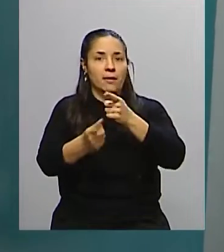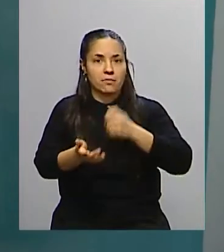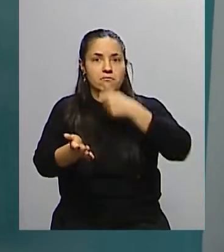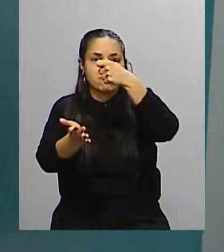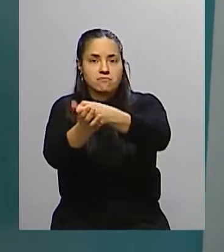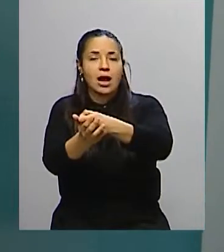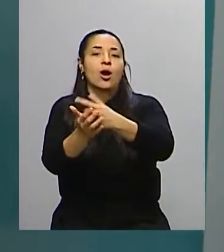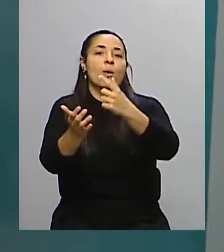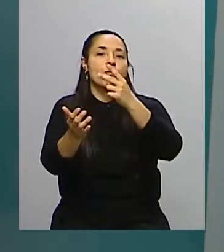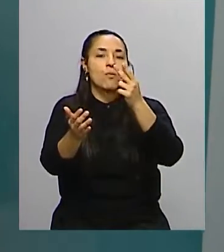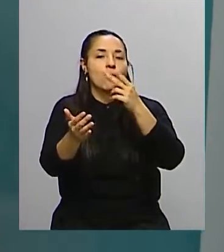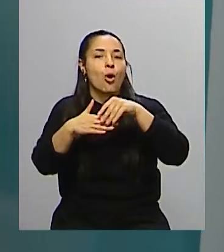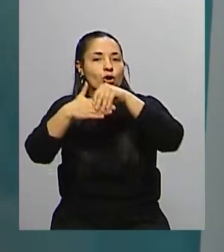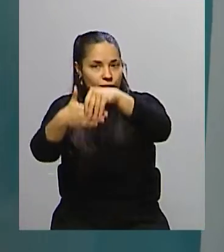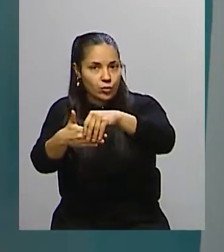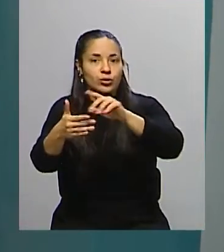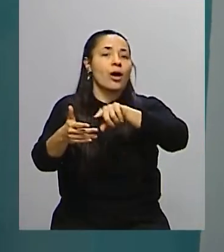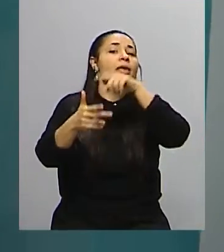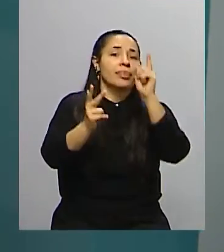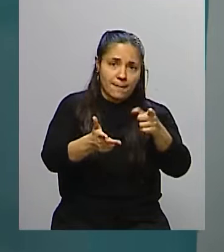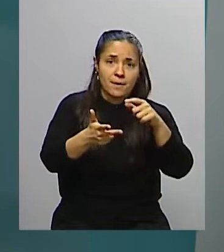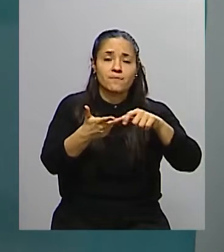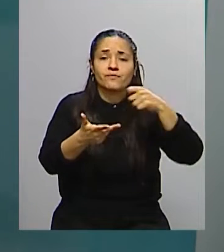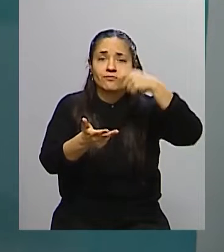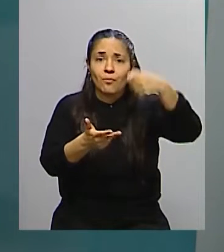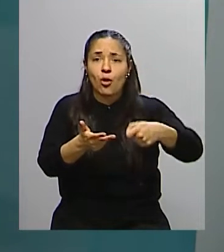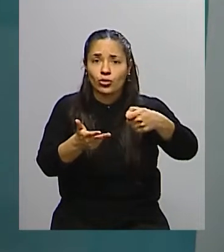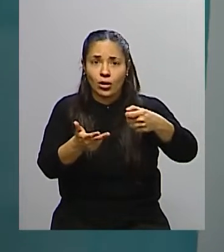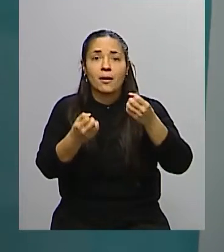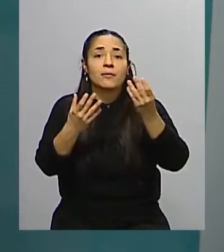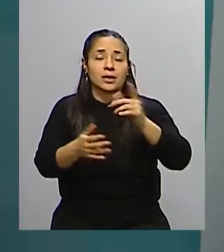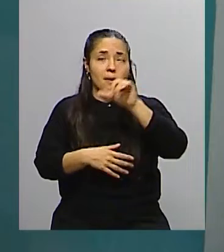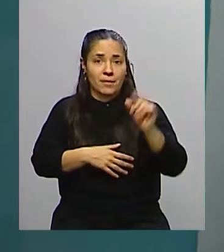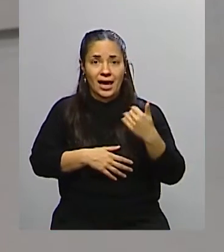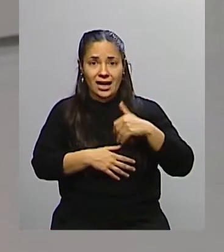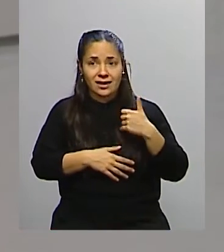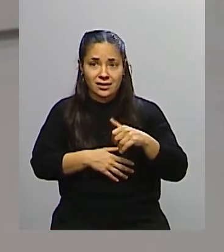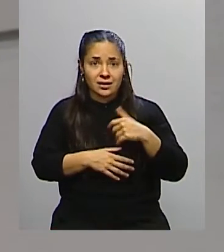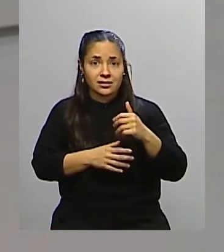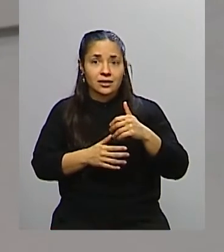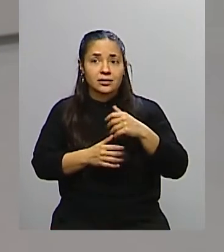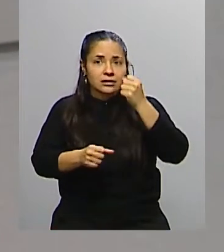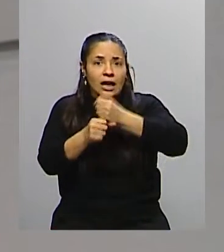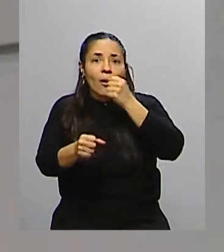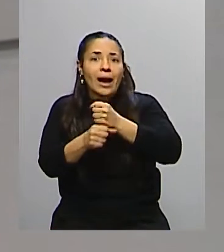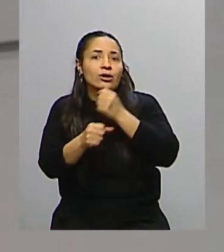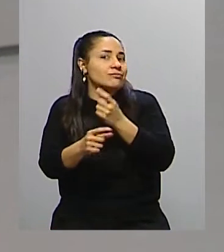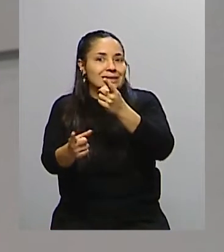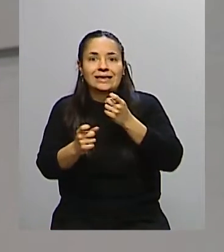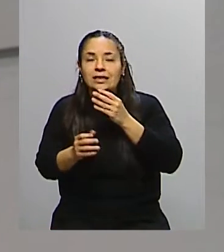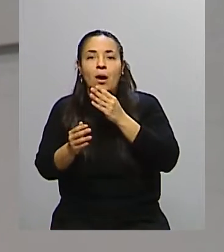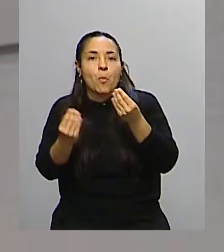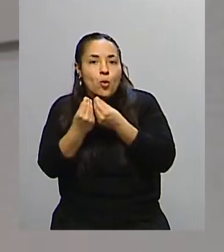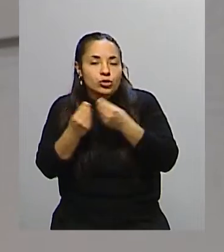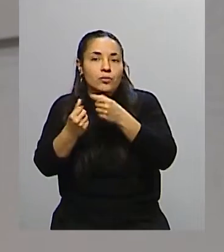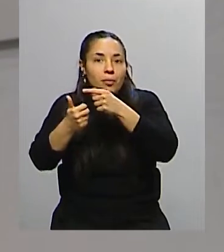en monotributo. Por otro lado, también aporto, y la complejidad es que nuestro país también tiene esto de tener muchos trabajos, muchos